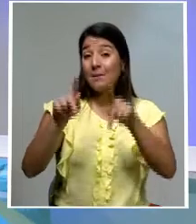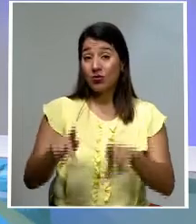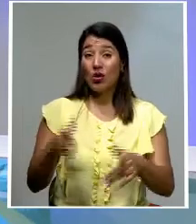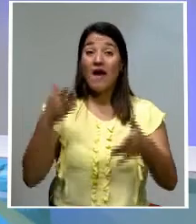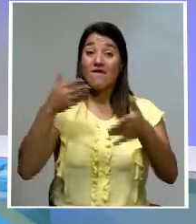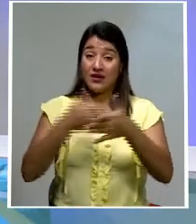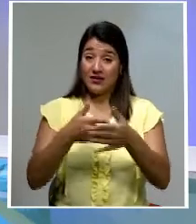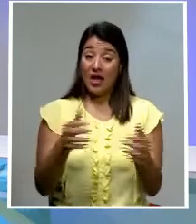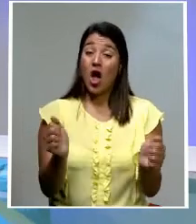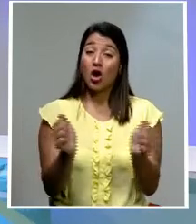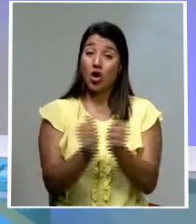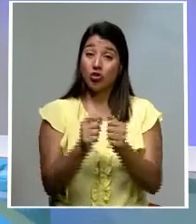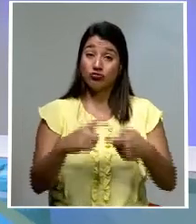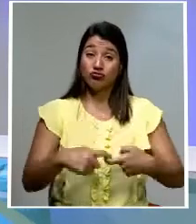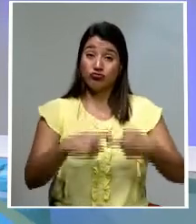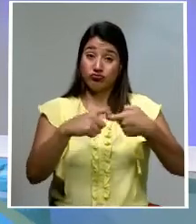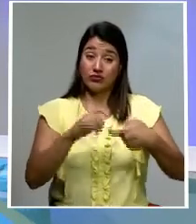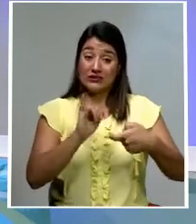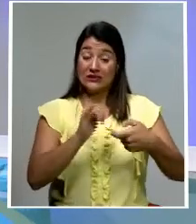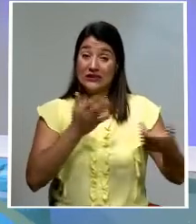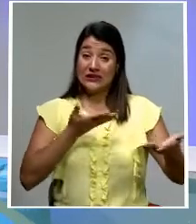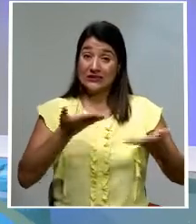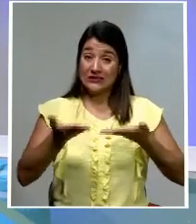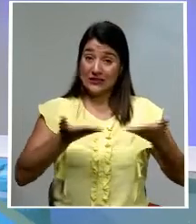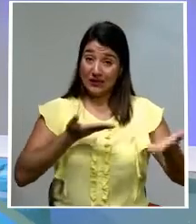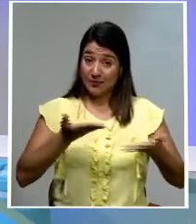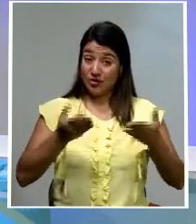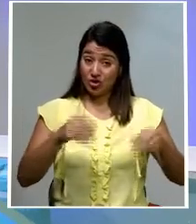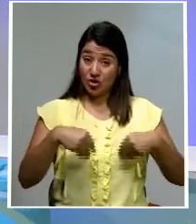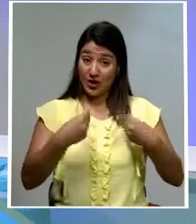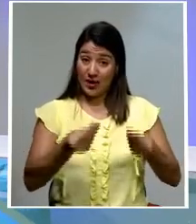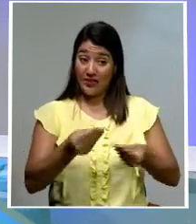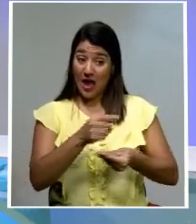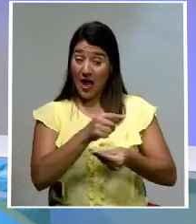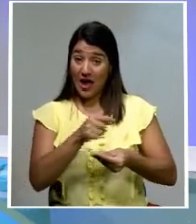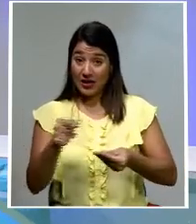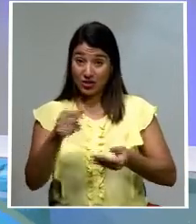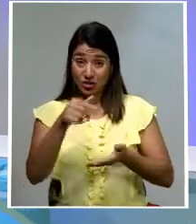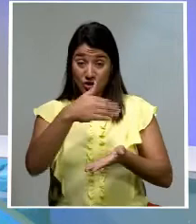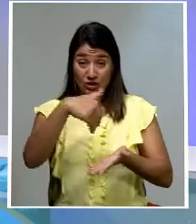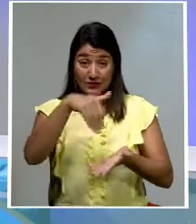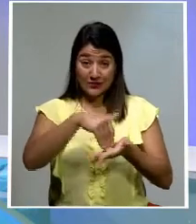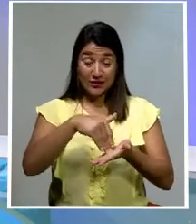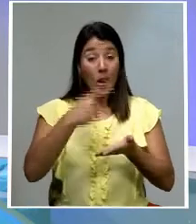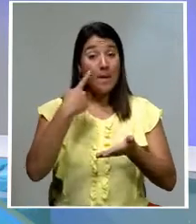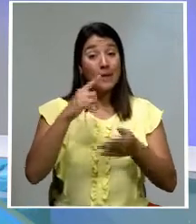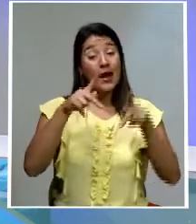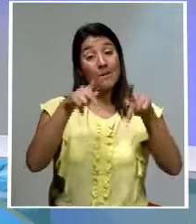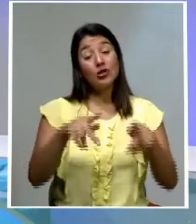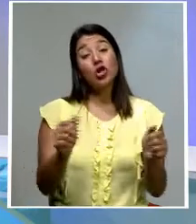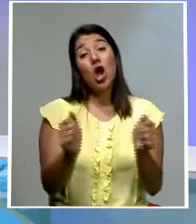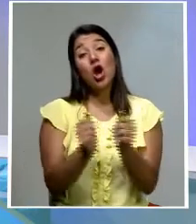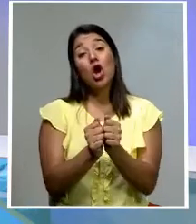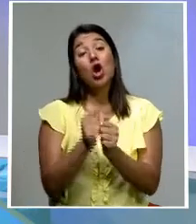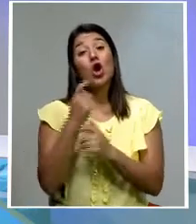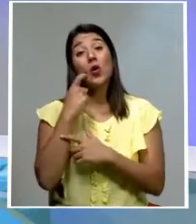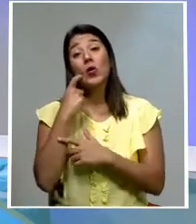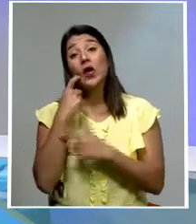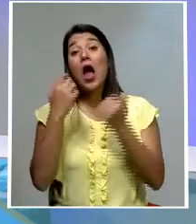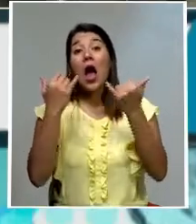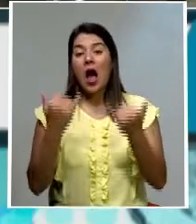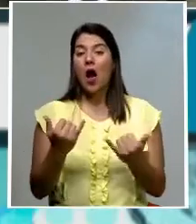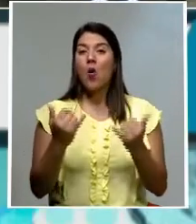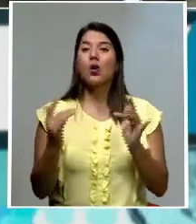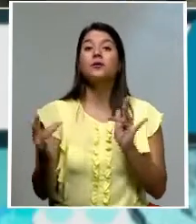la suspensión de los servicios que ofrecían estos centros a personas con adicciones. Vamos a un pase en